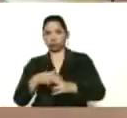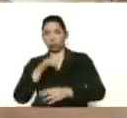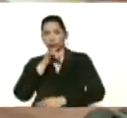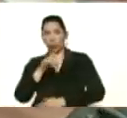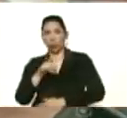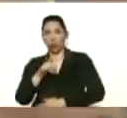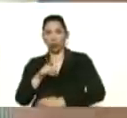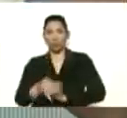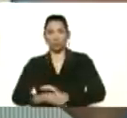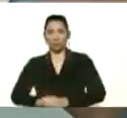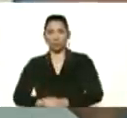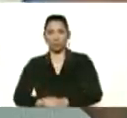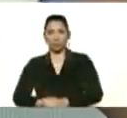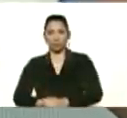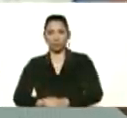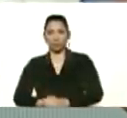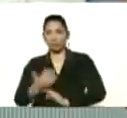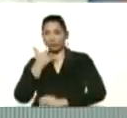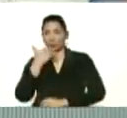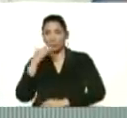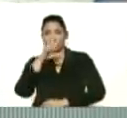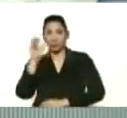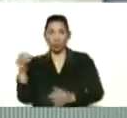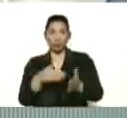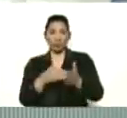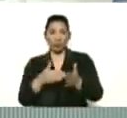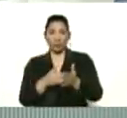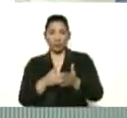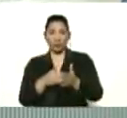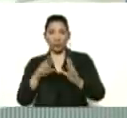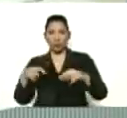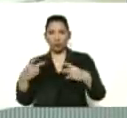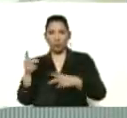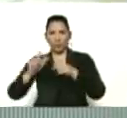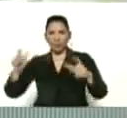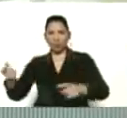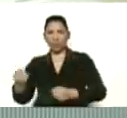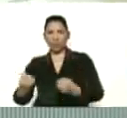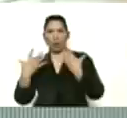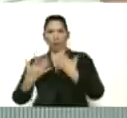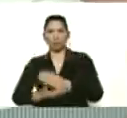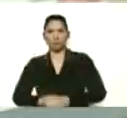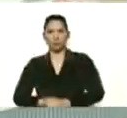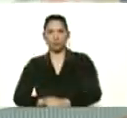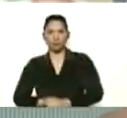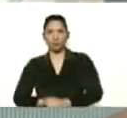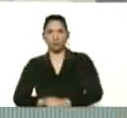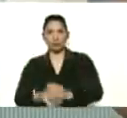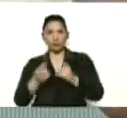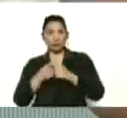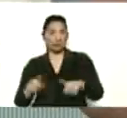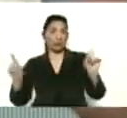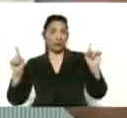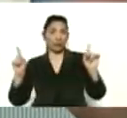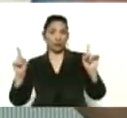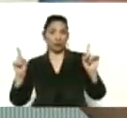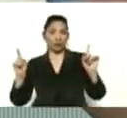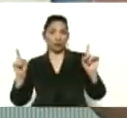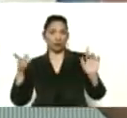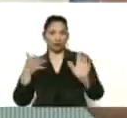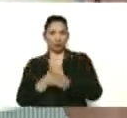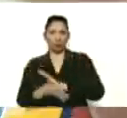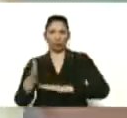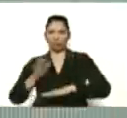Reportados casi 50.000 nuevos casos, contrario a lo que se refiere